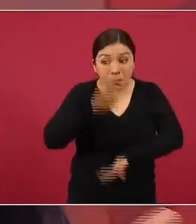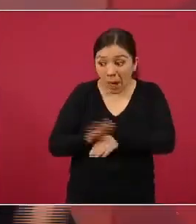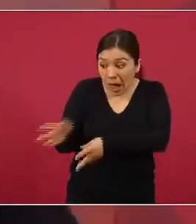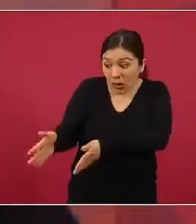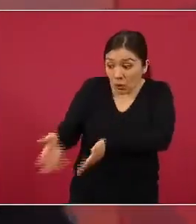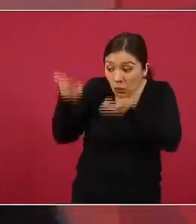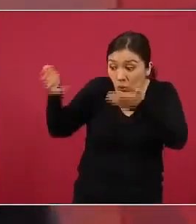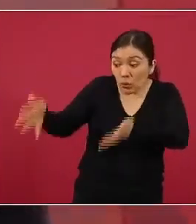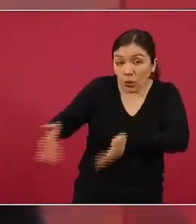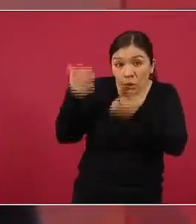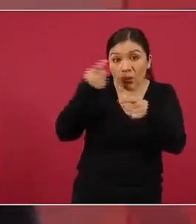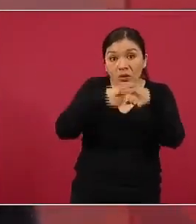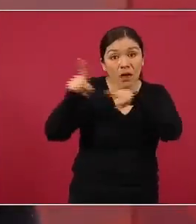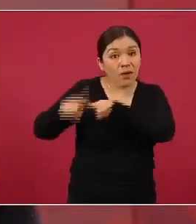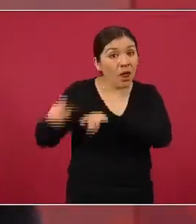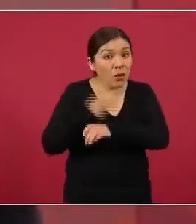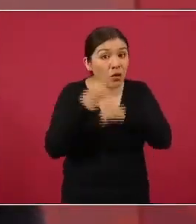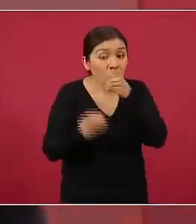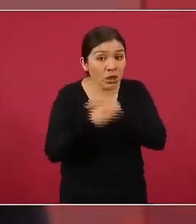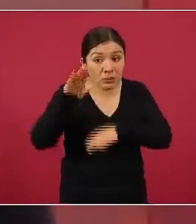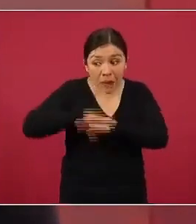extraer